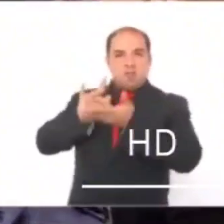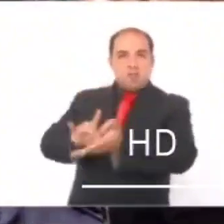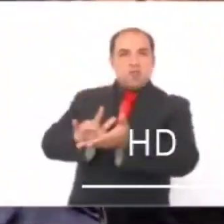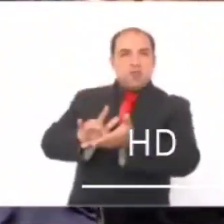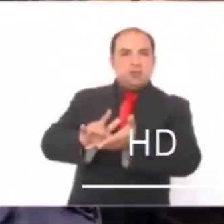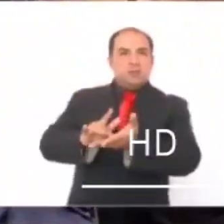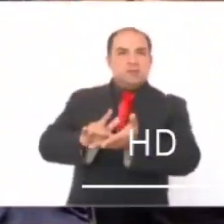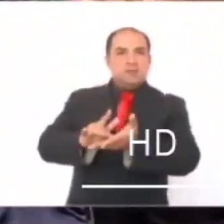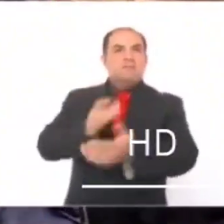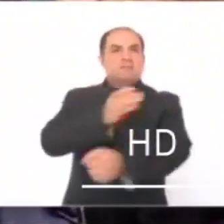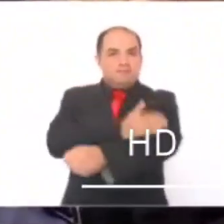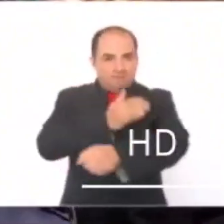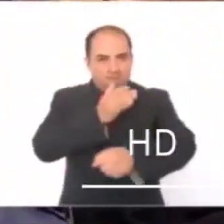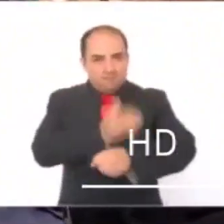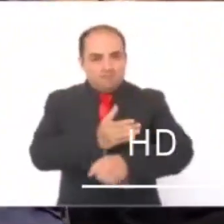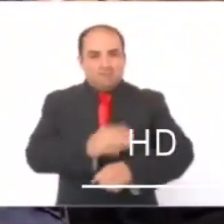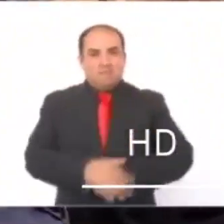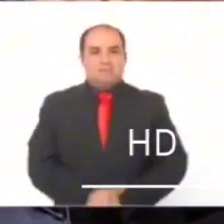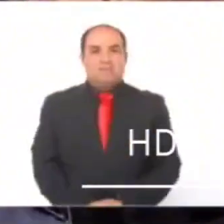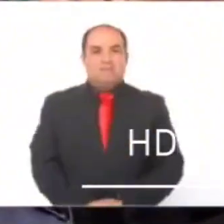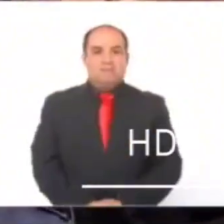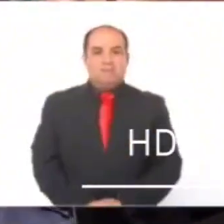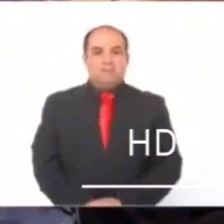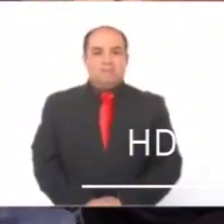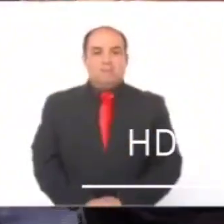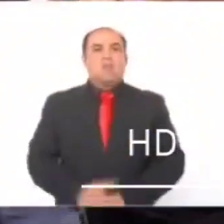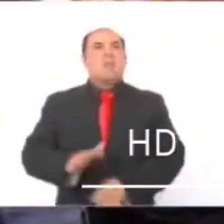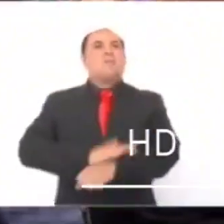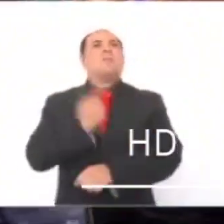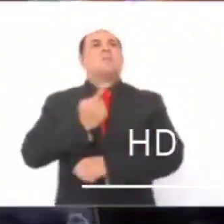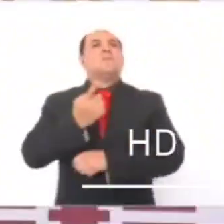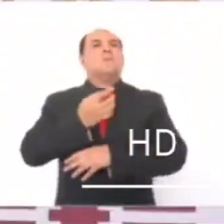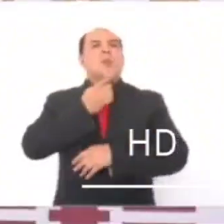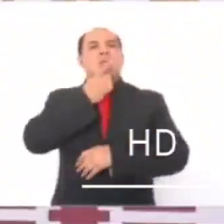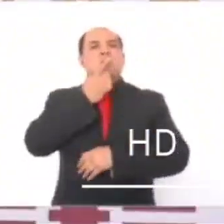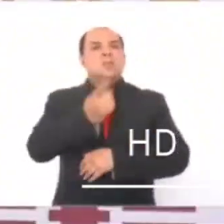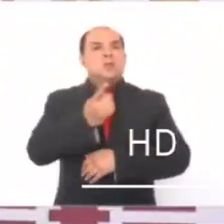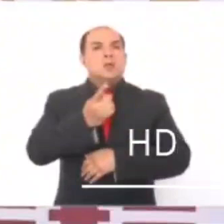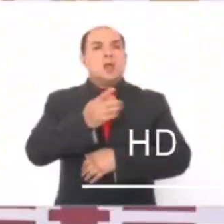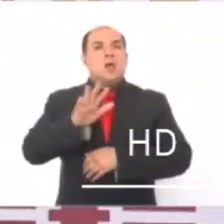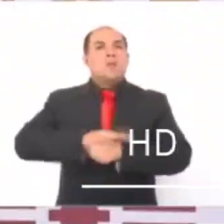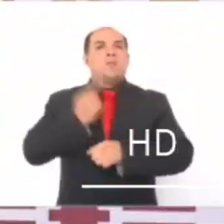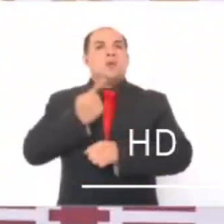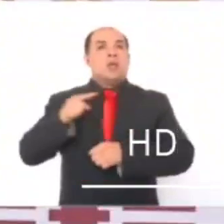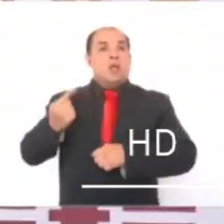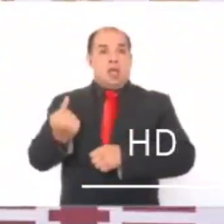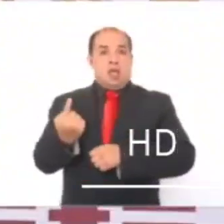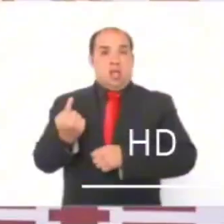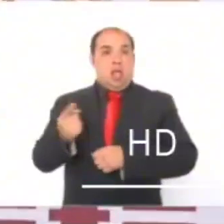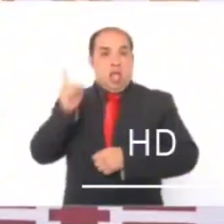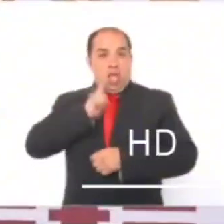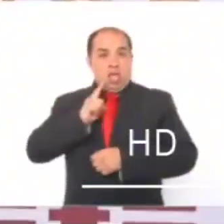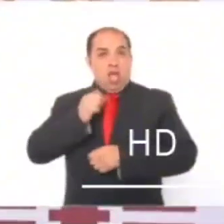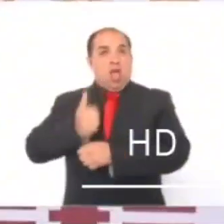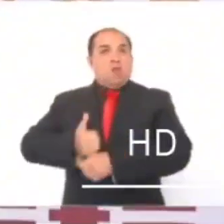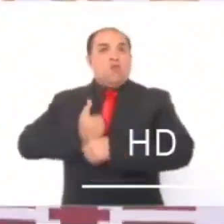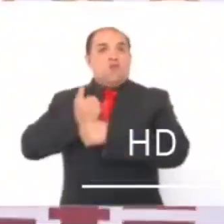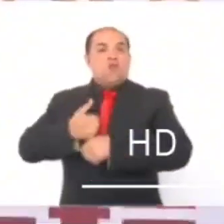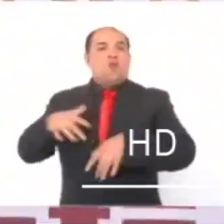que estamos a tu lado. ¿Por qué lo digo? Porque sufrió violencia desde